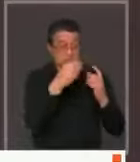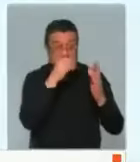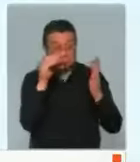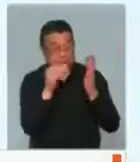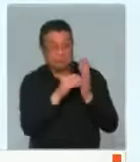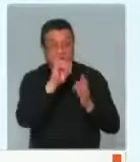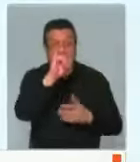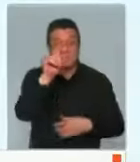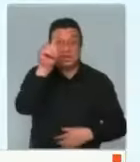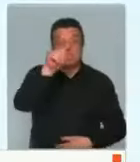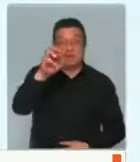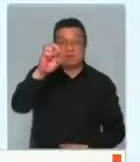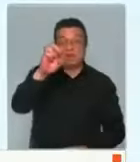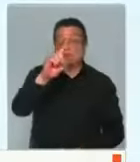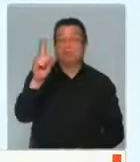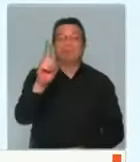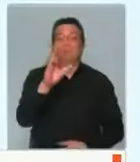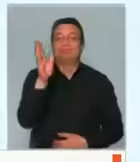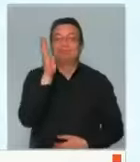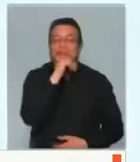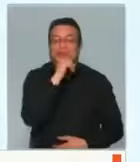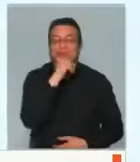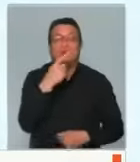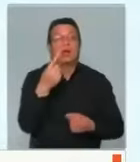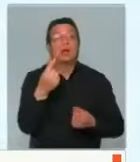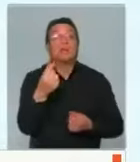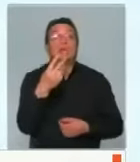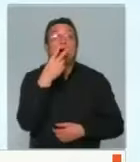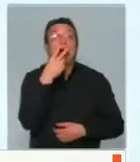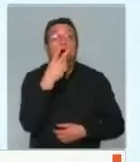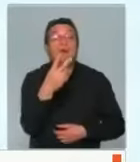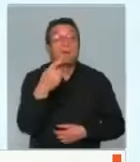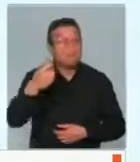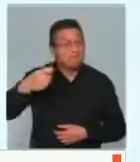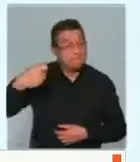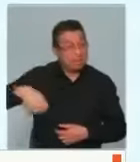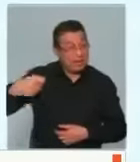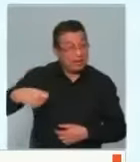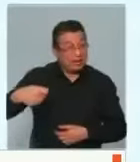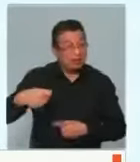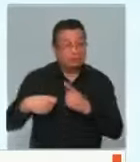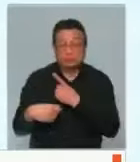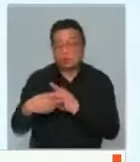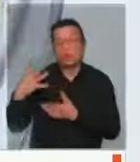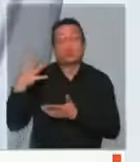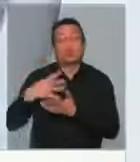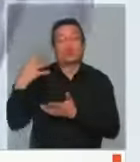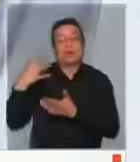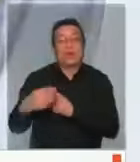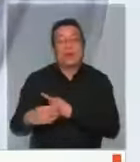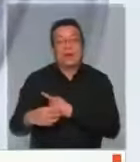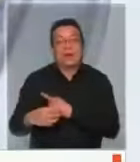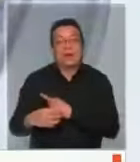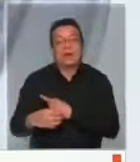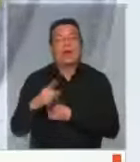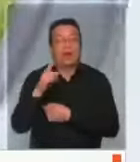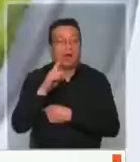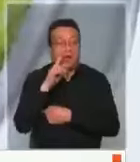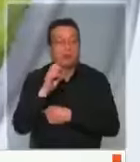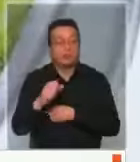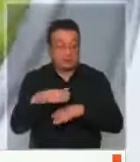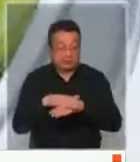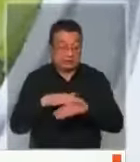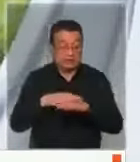ISP. Eso ya nos dice algo. Precios, veamos. El más caro nos costó 4.000 pesos. Podemos llegar a tener efectos